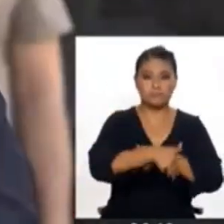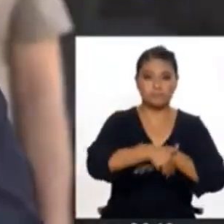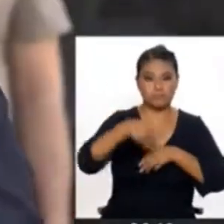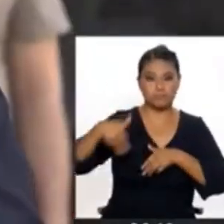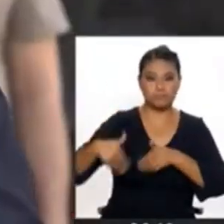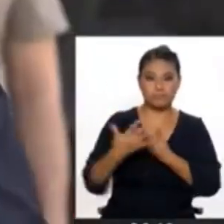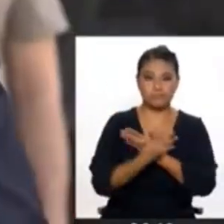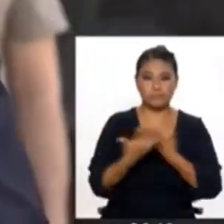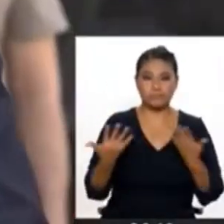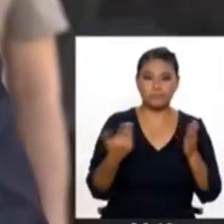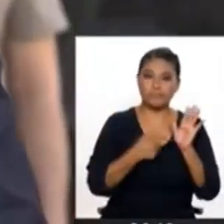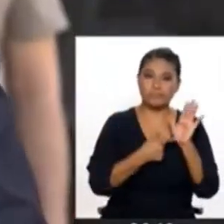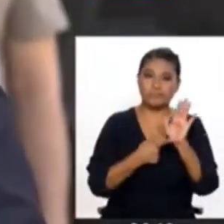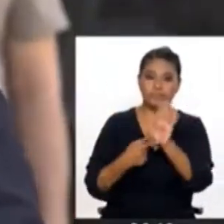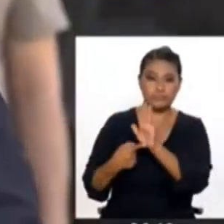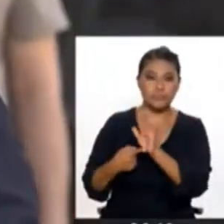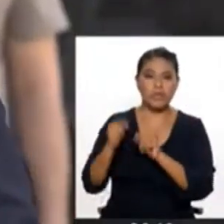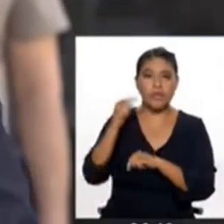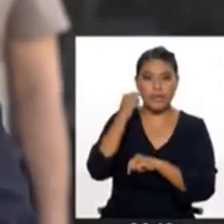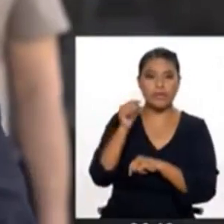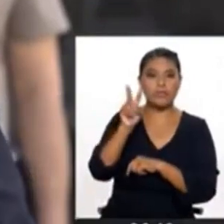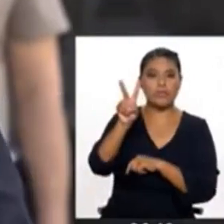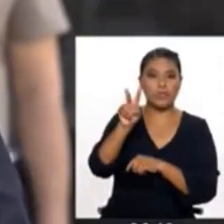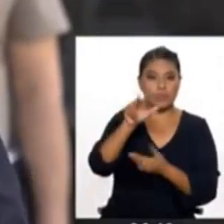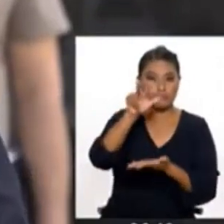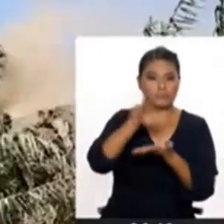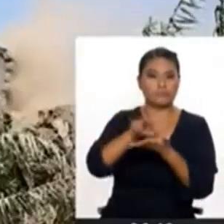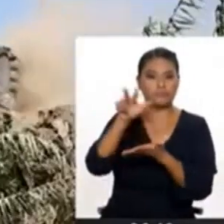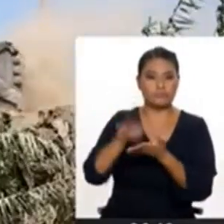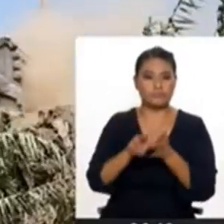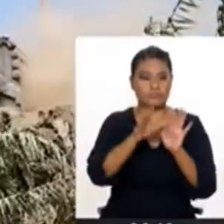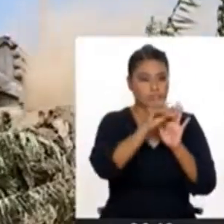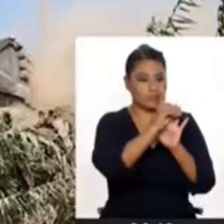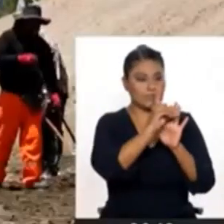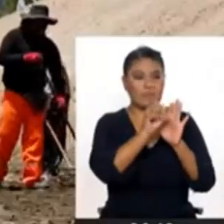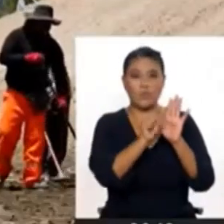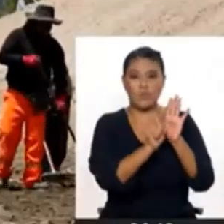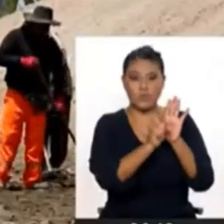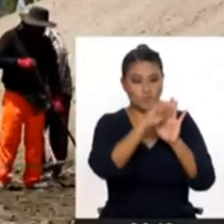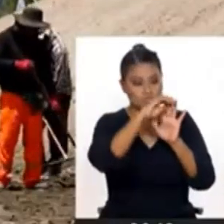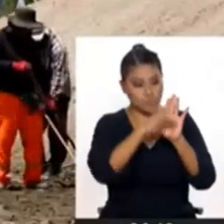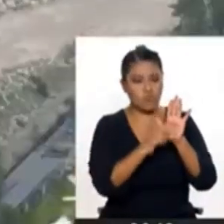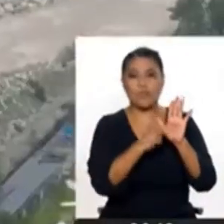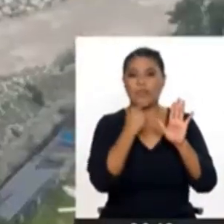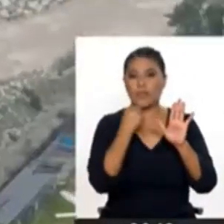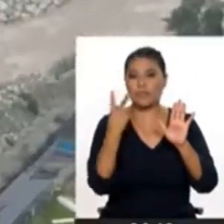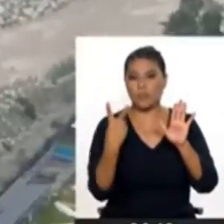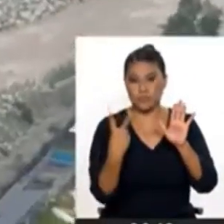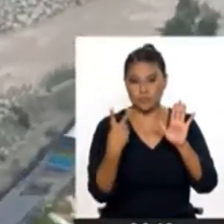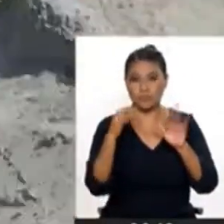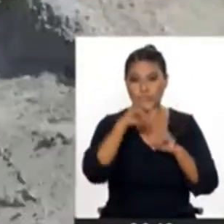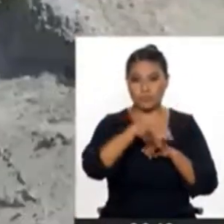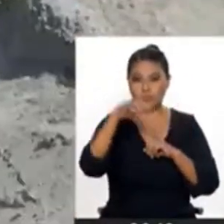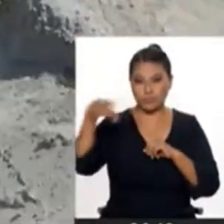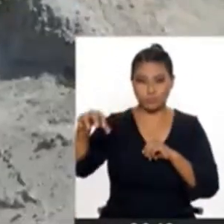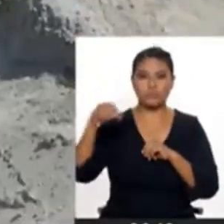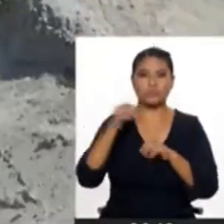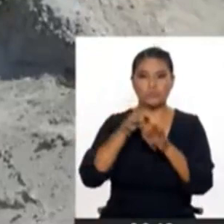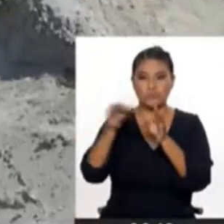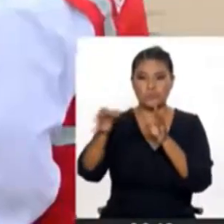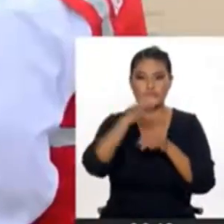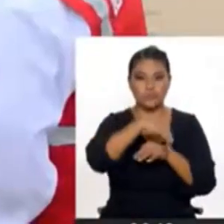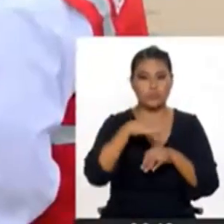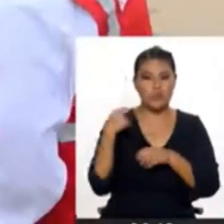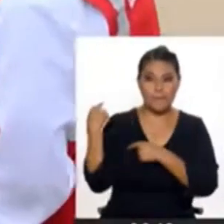durante la que se aprobaron dos importantes decretos de urgencia que permitirán la ejecución de obras en diferentes regiones para